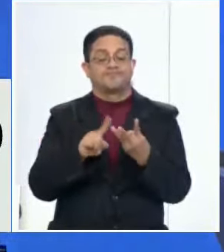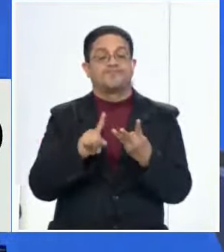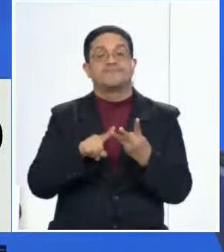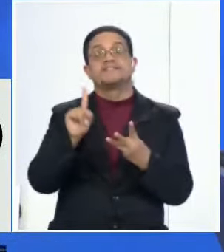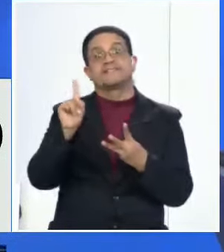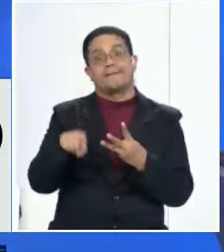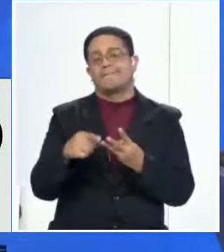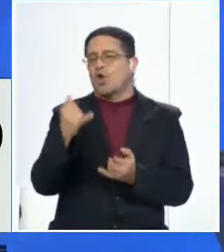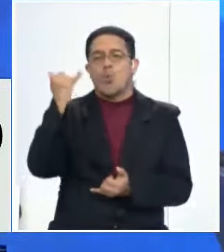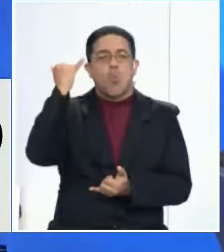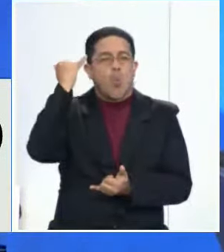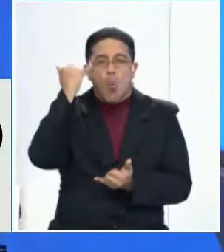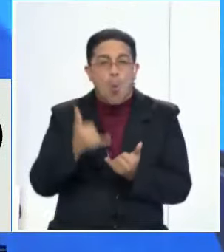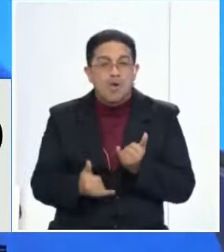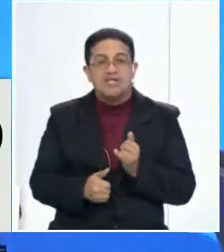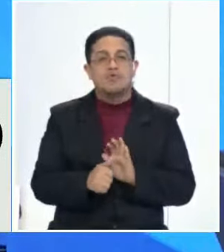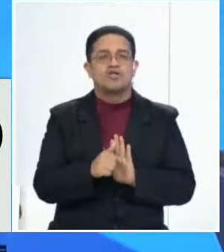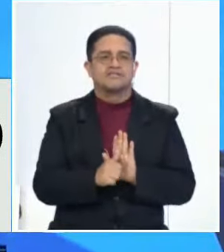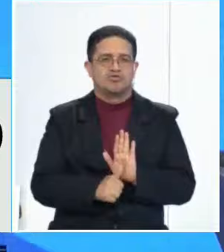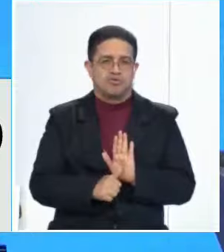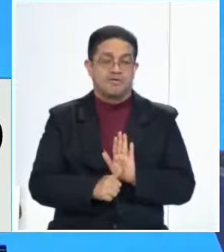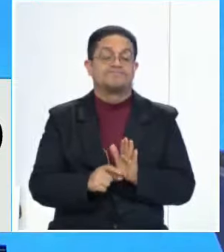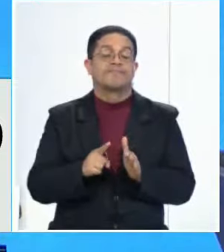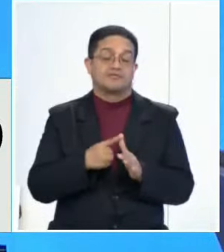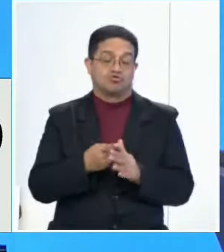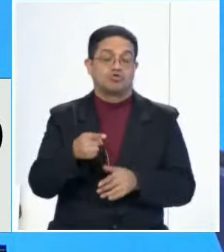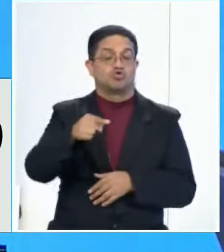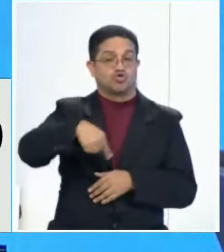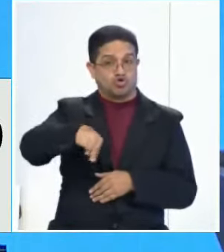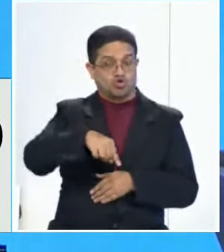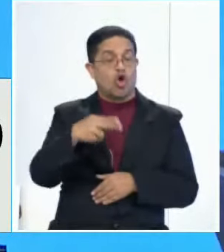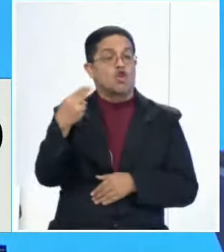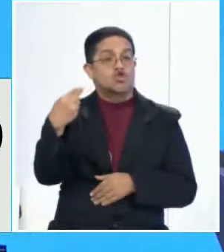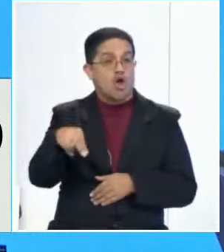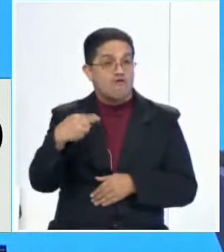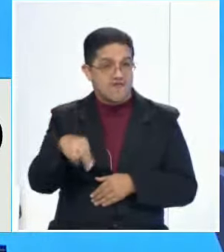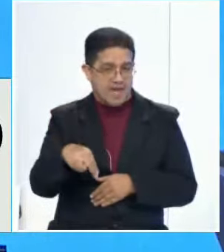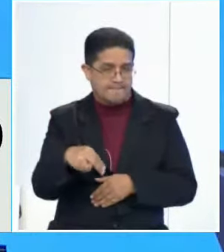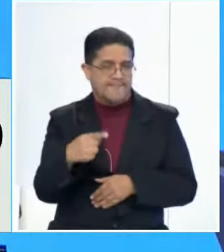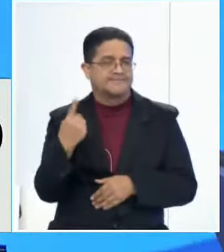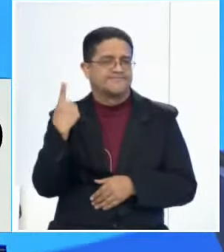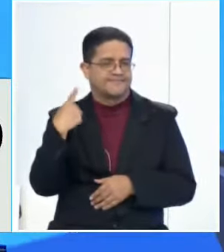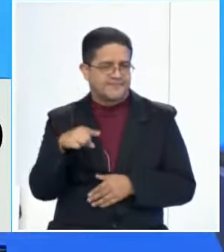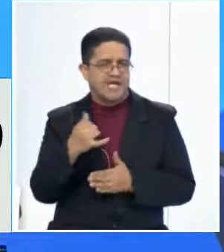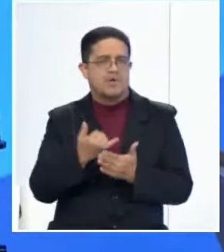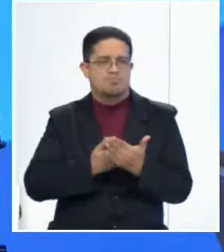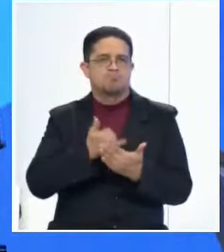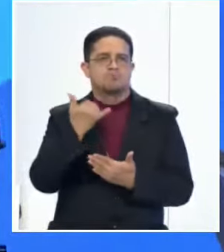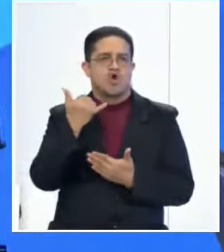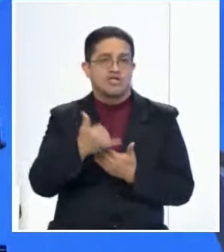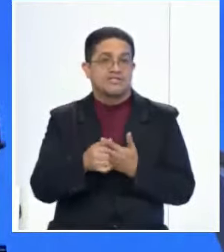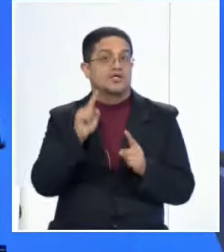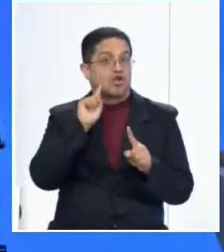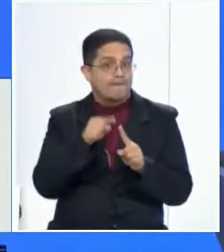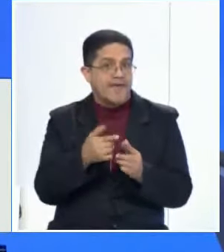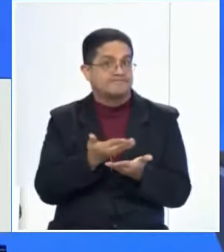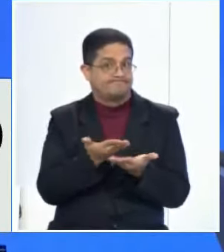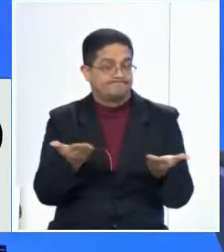cirugía. Entonces, bueno, en noviembre estamos haciendo un proyecto verdaderamente hermoso precisamente para ese